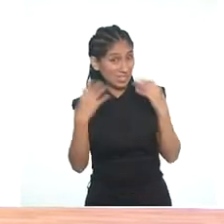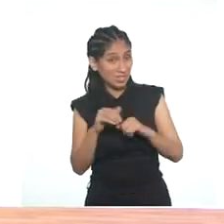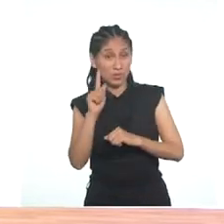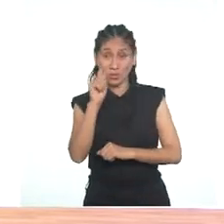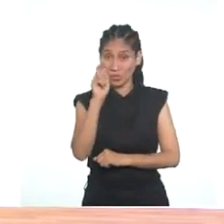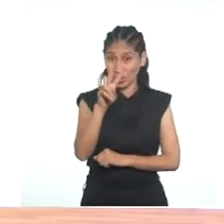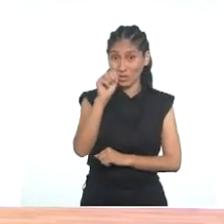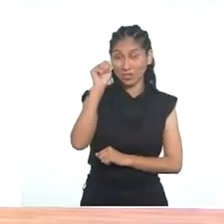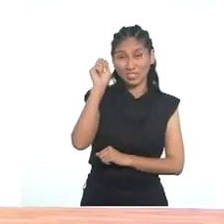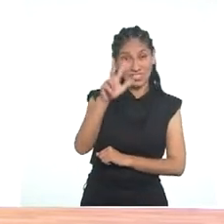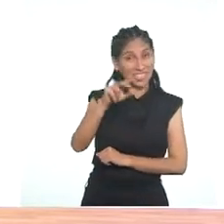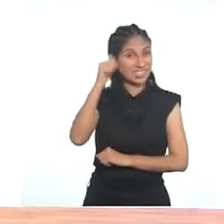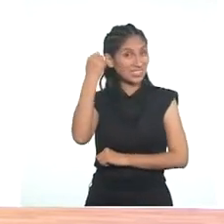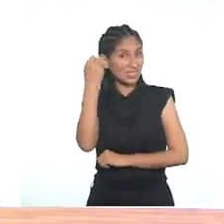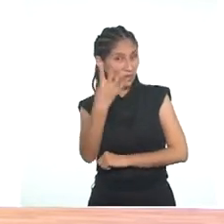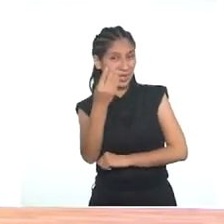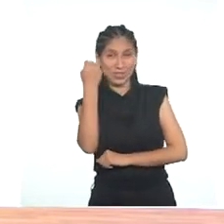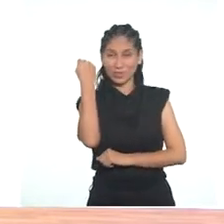1, 2, 3, 4, 5, 6 y 7. Y